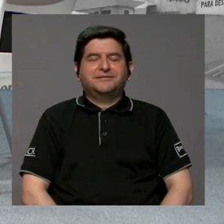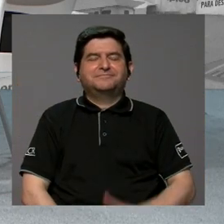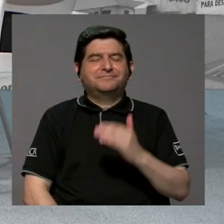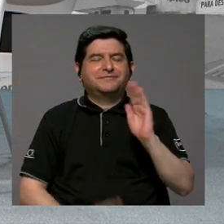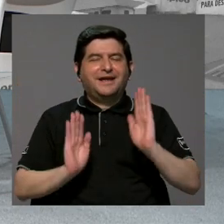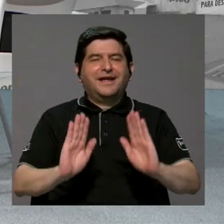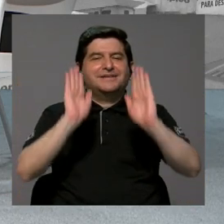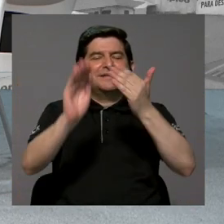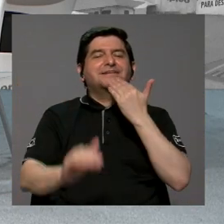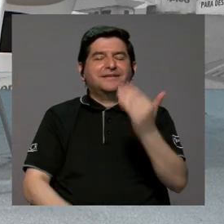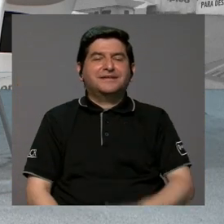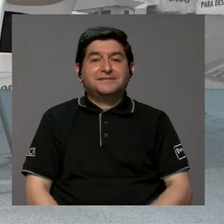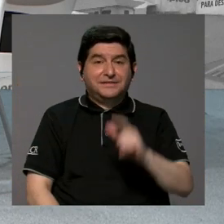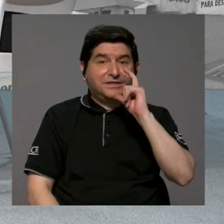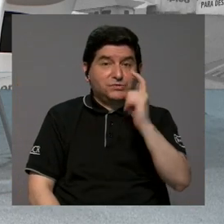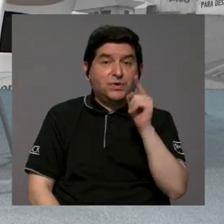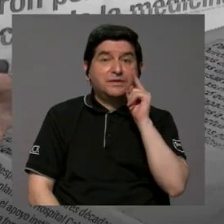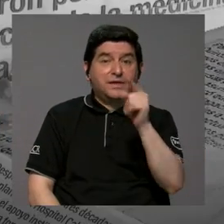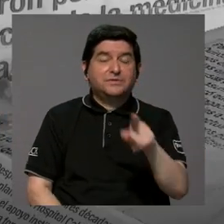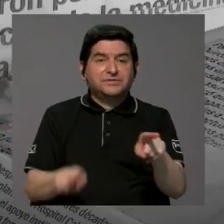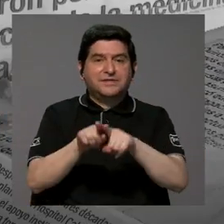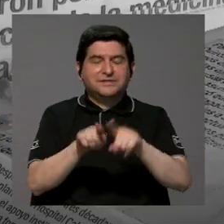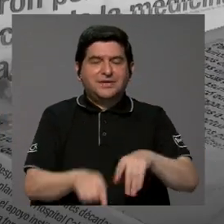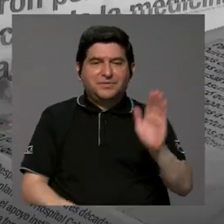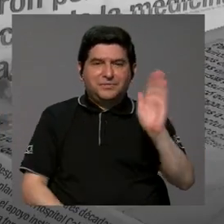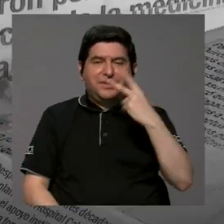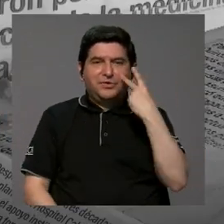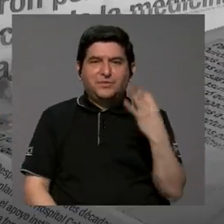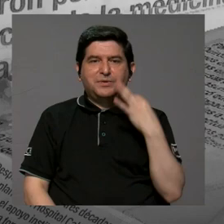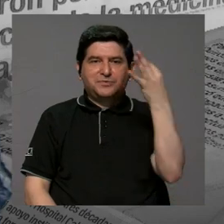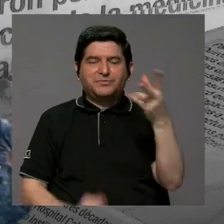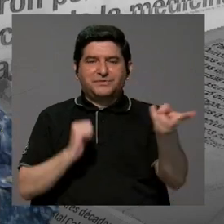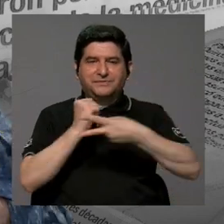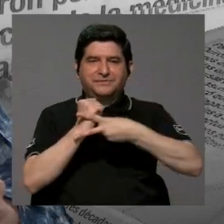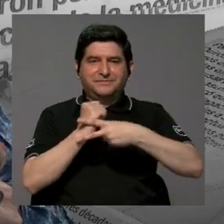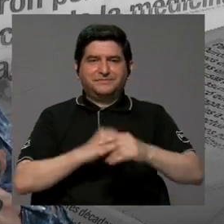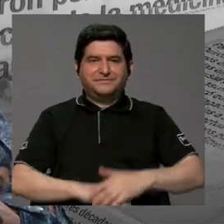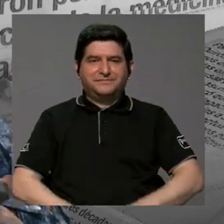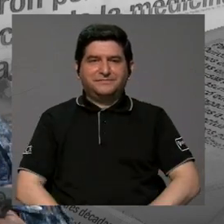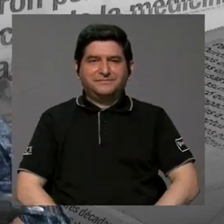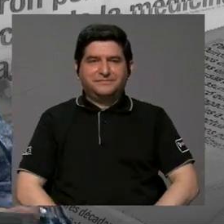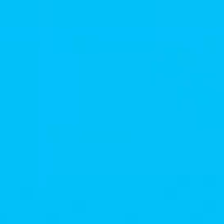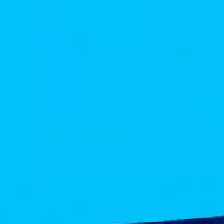Excelente, muchísimas gracias, Alejandra. Mucha suerte y a ustedes nos despedimos, nos vemos la próxima vez.